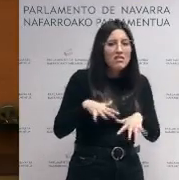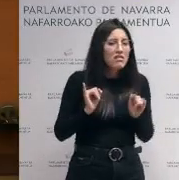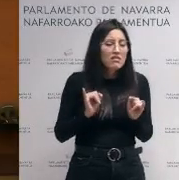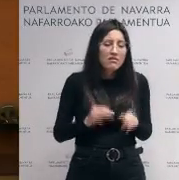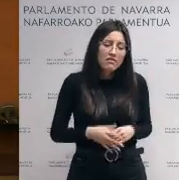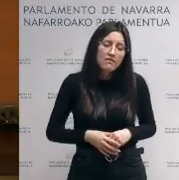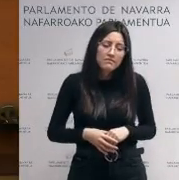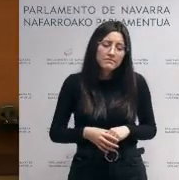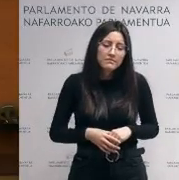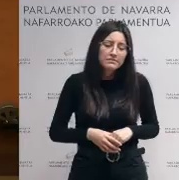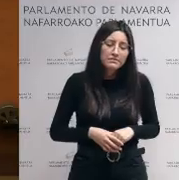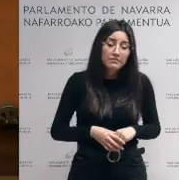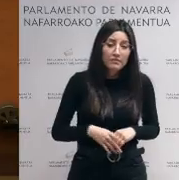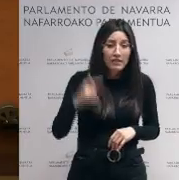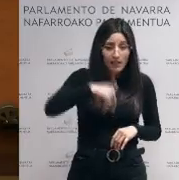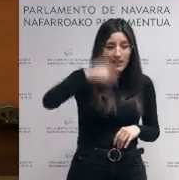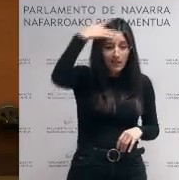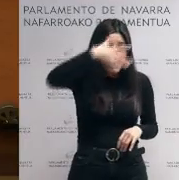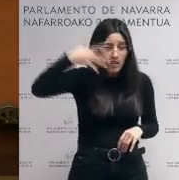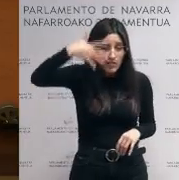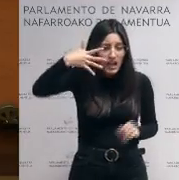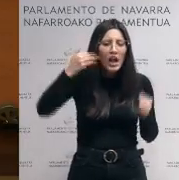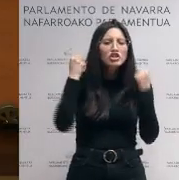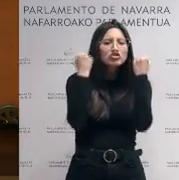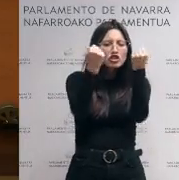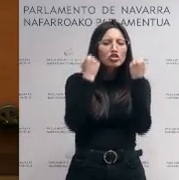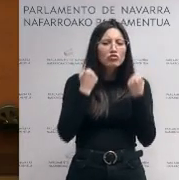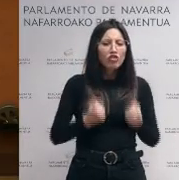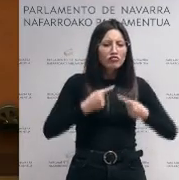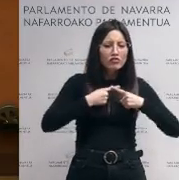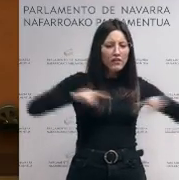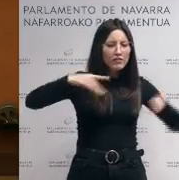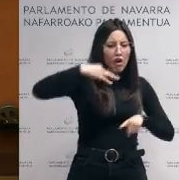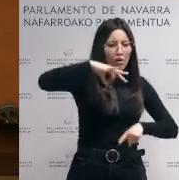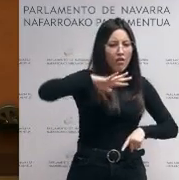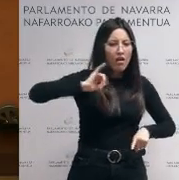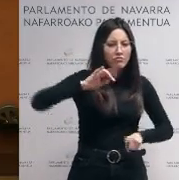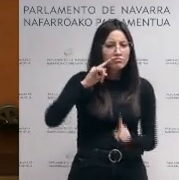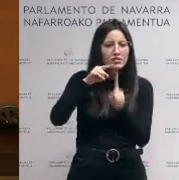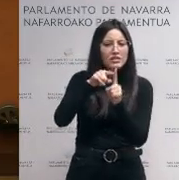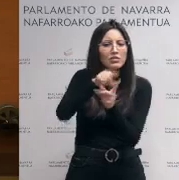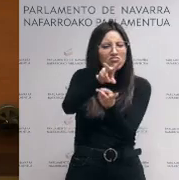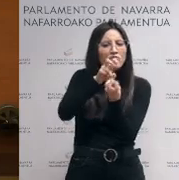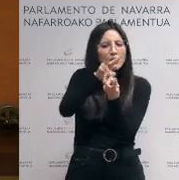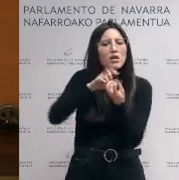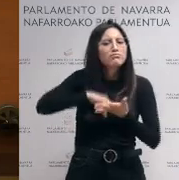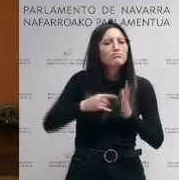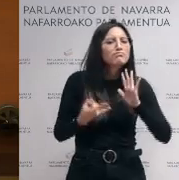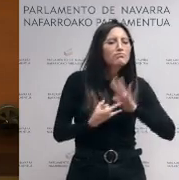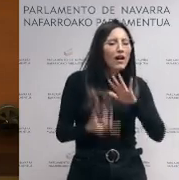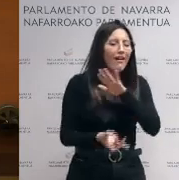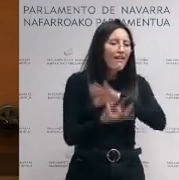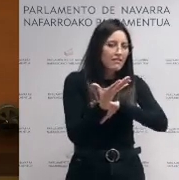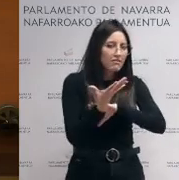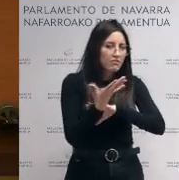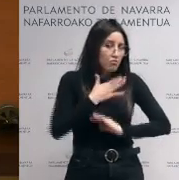Navarra tiene una realidad institucional propia que nos permite diseñar nuestro propio sistema fiscal, y eso significa